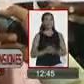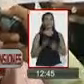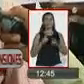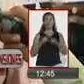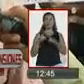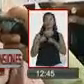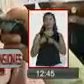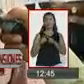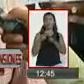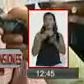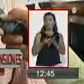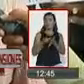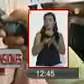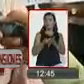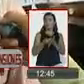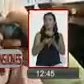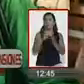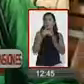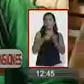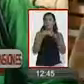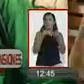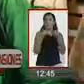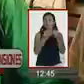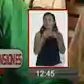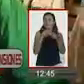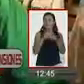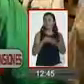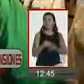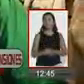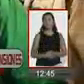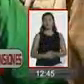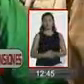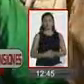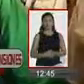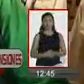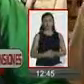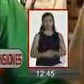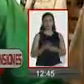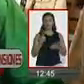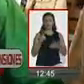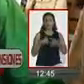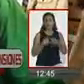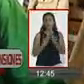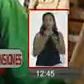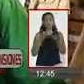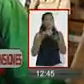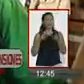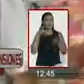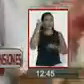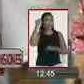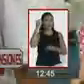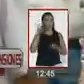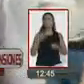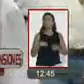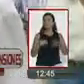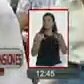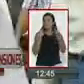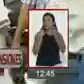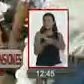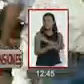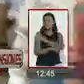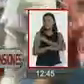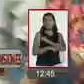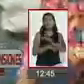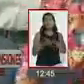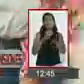reparto, porque es plata de nosotros que tenemos. Igual nos influye, usted sabe que cómo vamos a permitir que el gobierno, en vez de darnos, nos